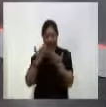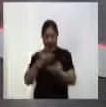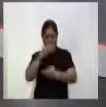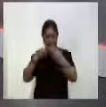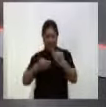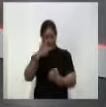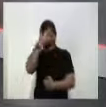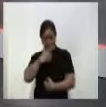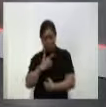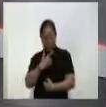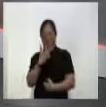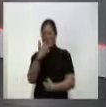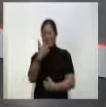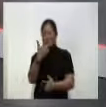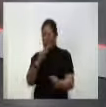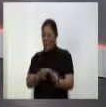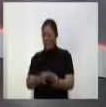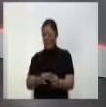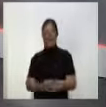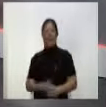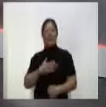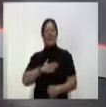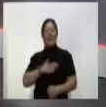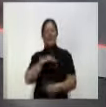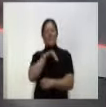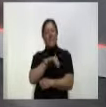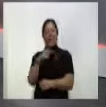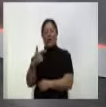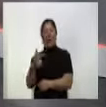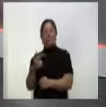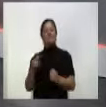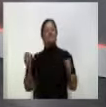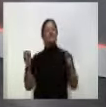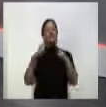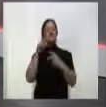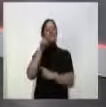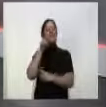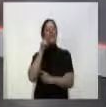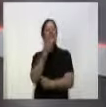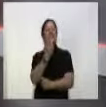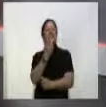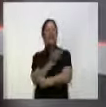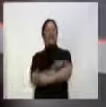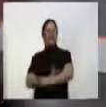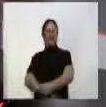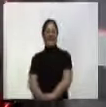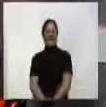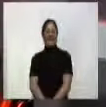Noticias a las 20 horas. Yo soy Marian Gómez y lo espero aquí mañana a las 3 de la tarde.